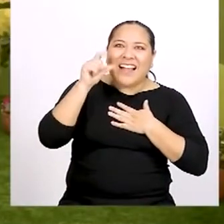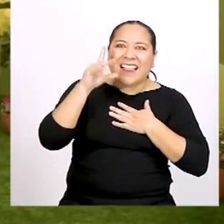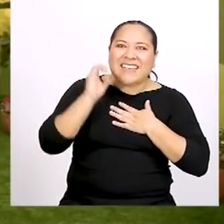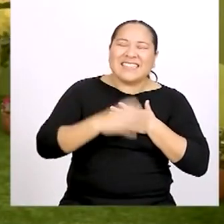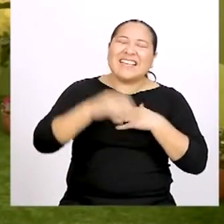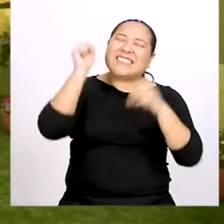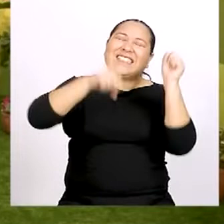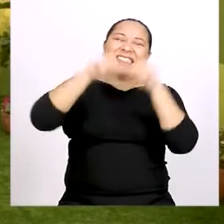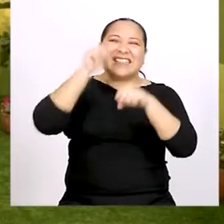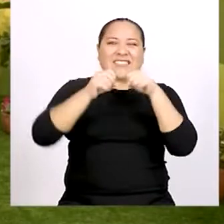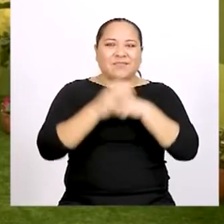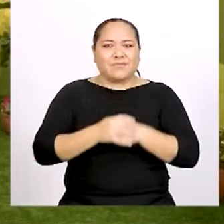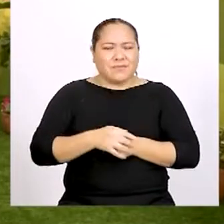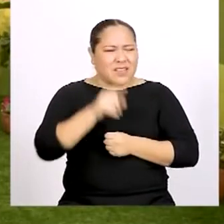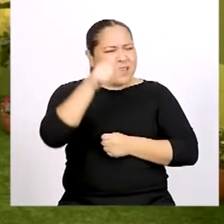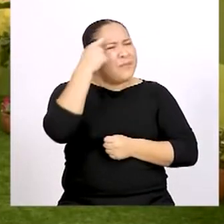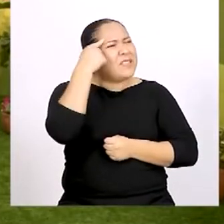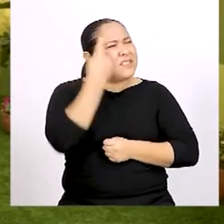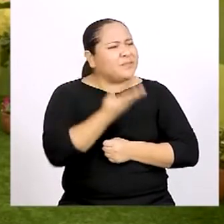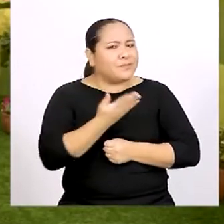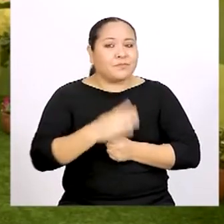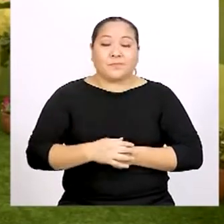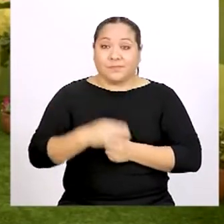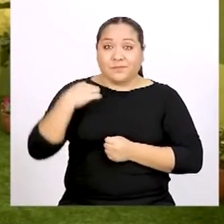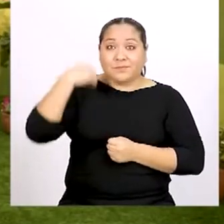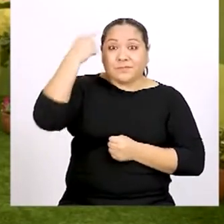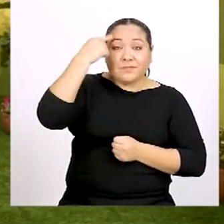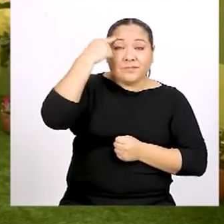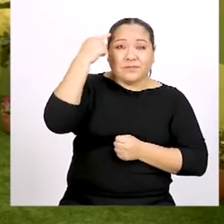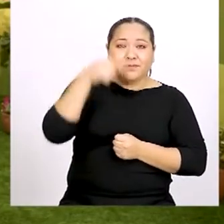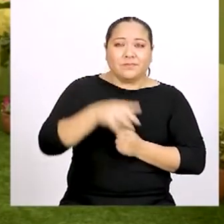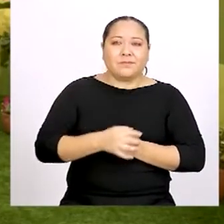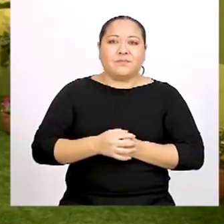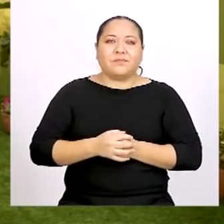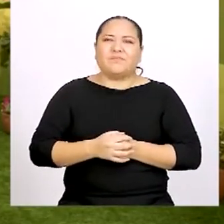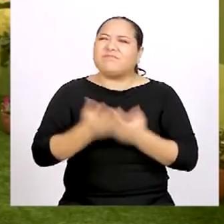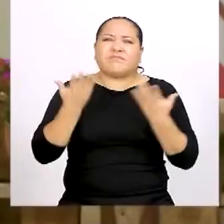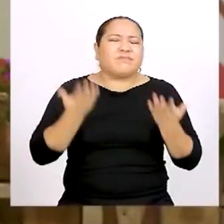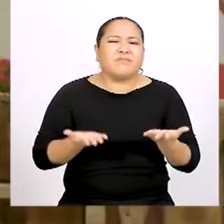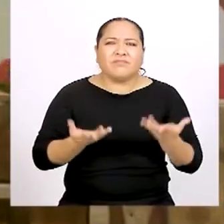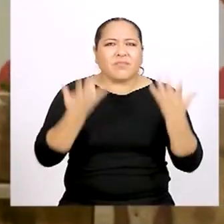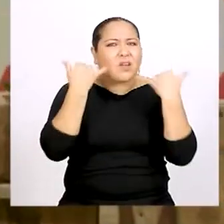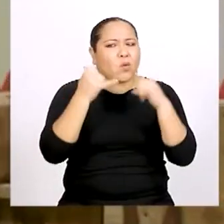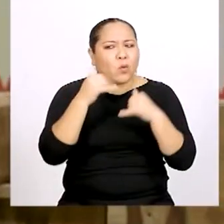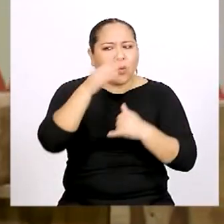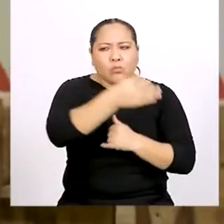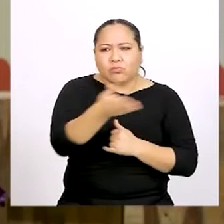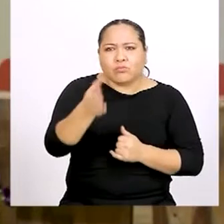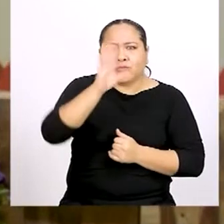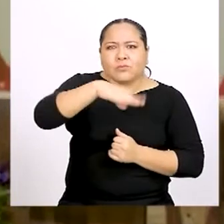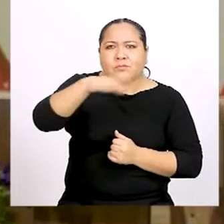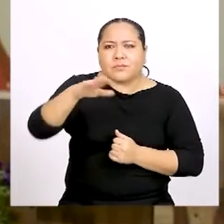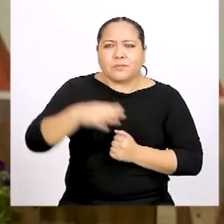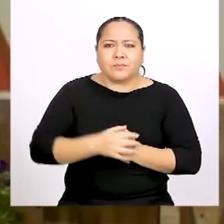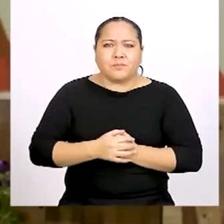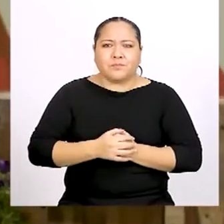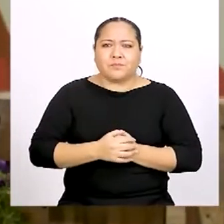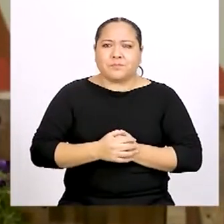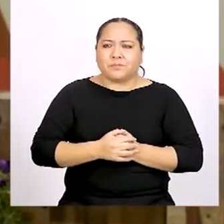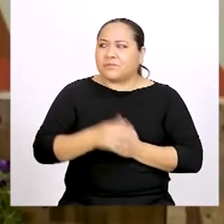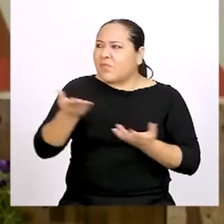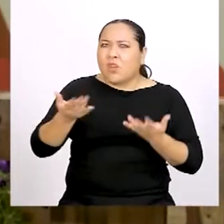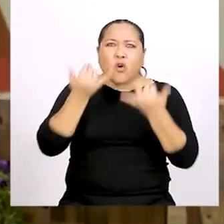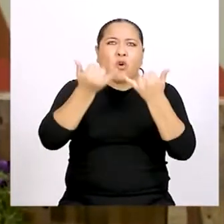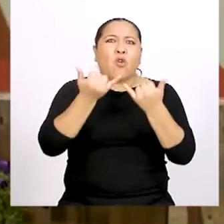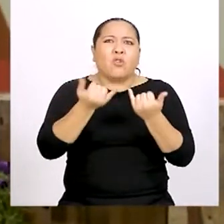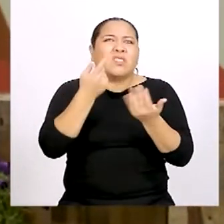¡Oh, Alexa! ¡Oh, sí! ¿En qué pensabas? Estaba pensando qué podemos jugar con los niños.